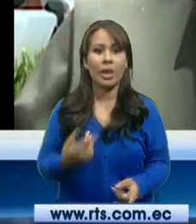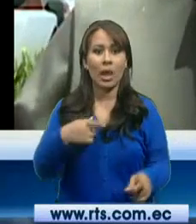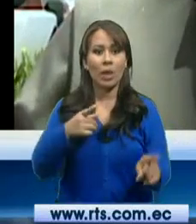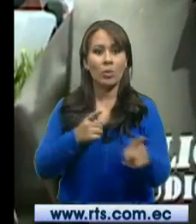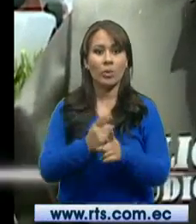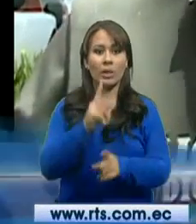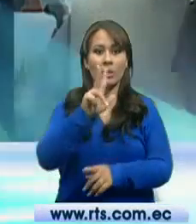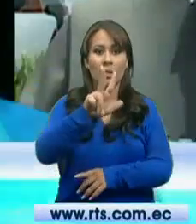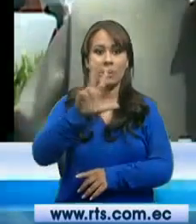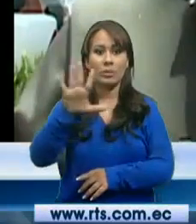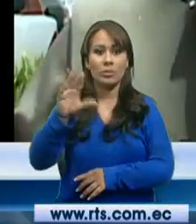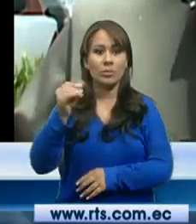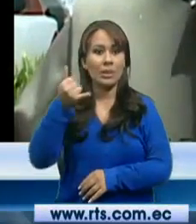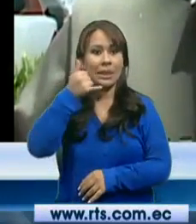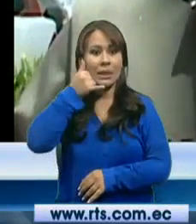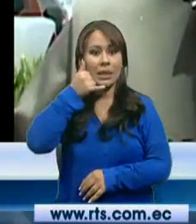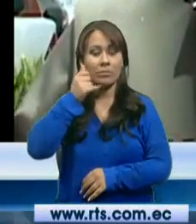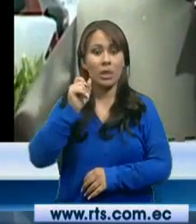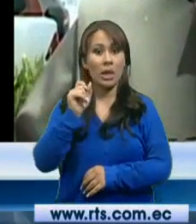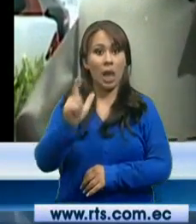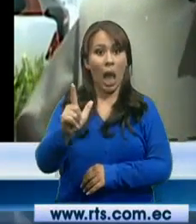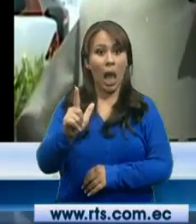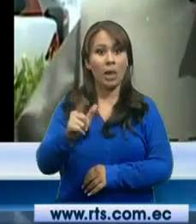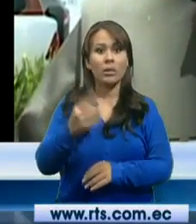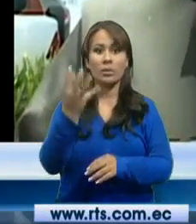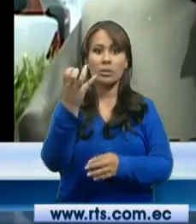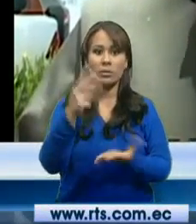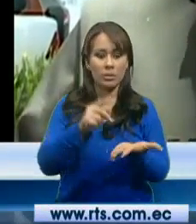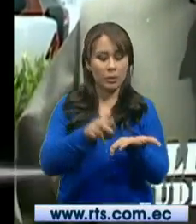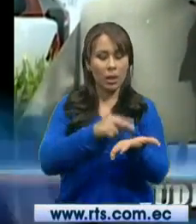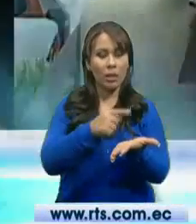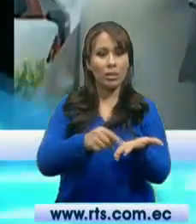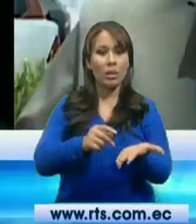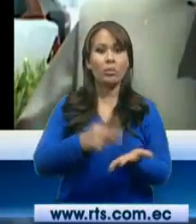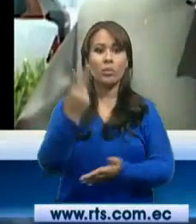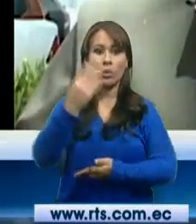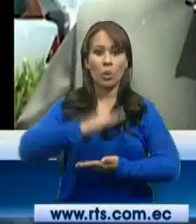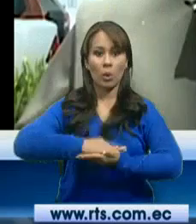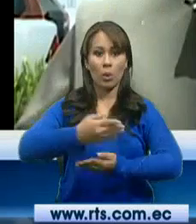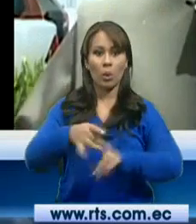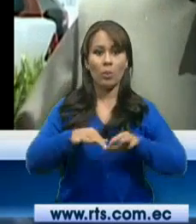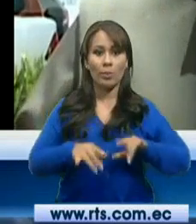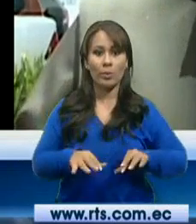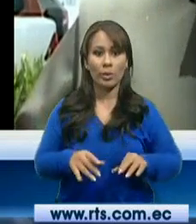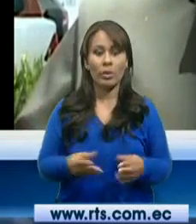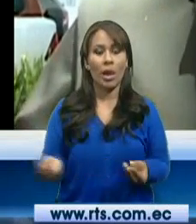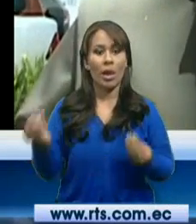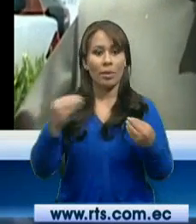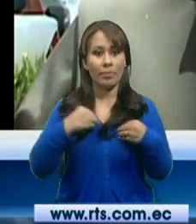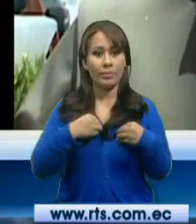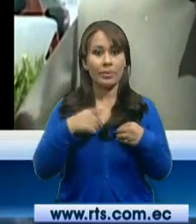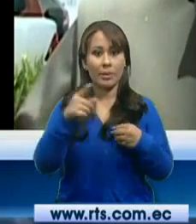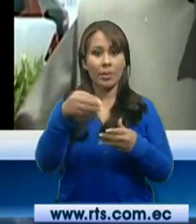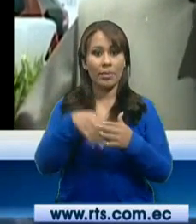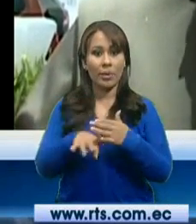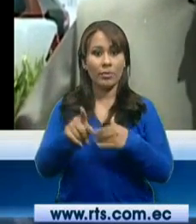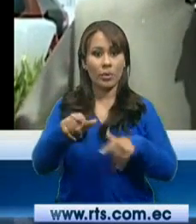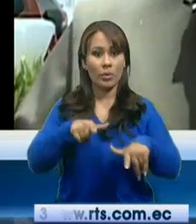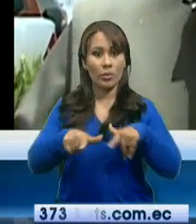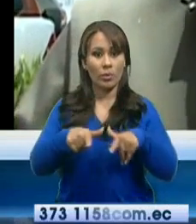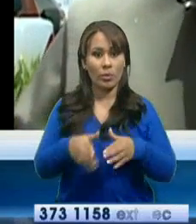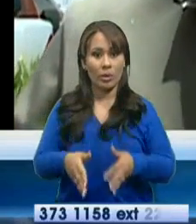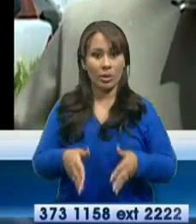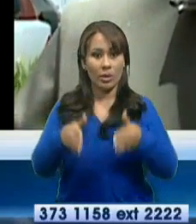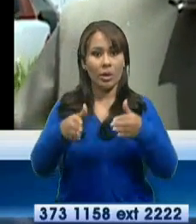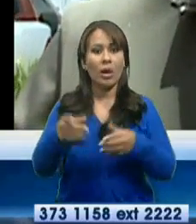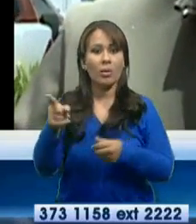350 teléfonos de alta gama, 14 tablets y 2 computadores, los cuales advierten que en este local se receptaba todo